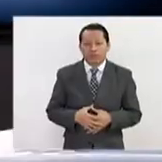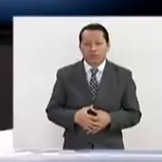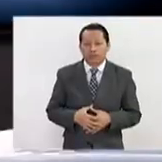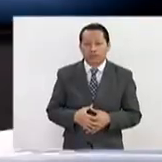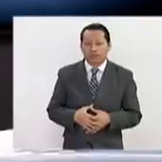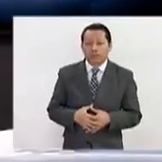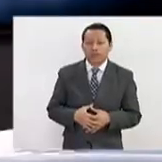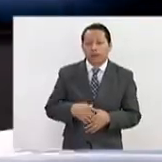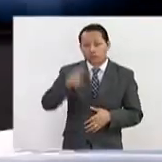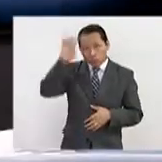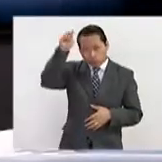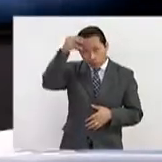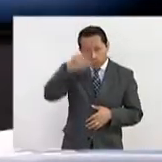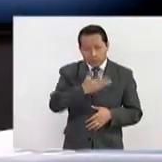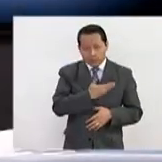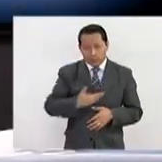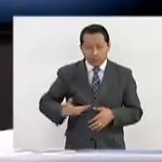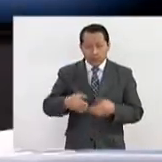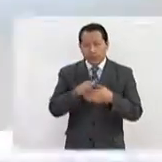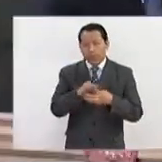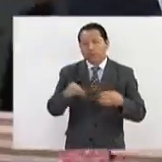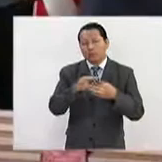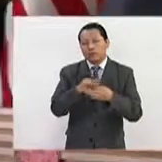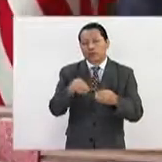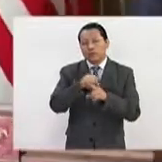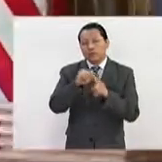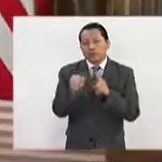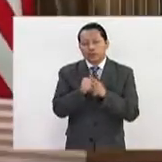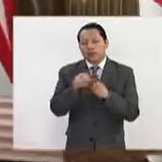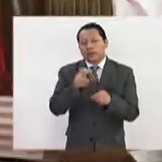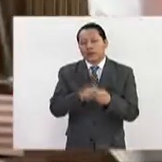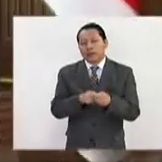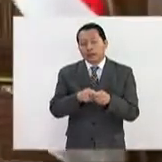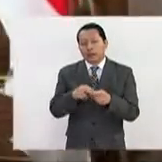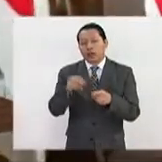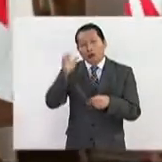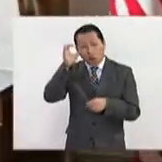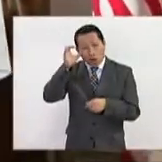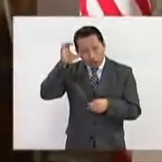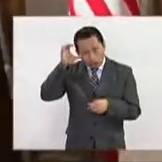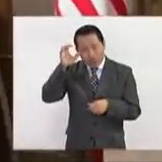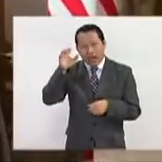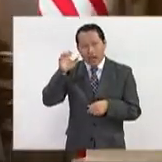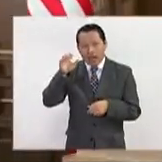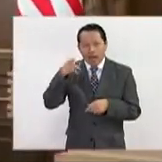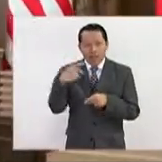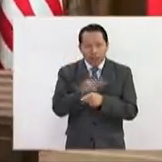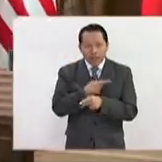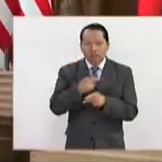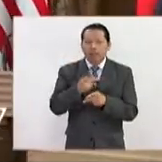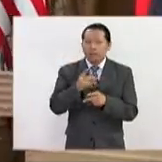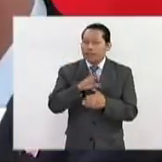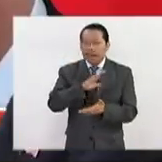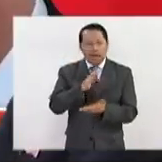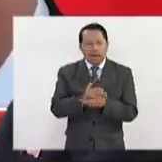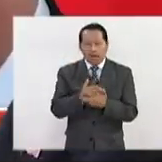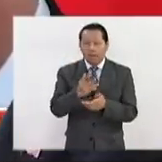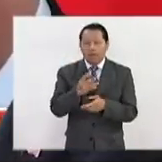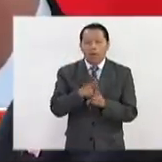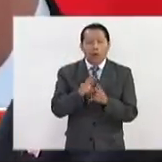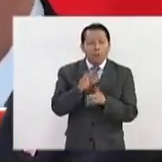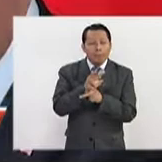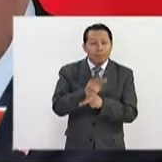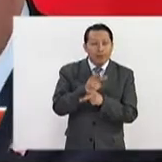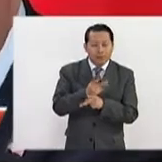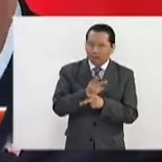El presidente Trump también habló sobre la situación en la península coreana. Reiteró que se terminó la paciencia de su gobierno